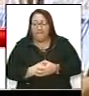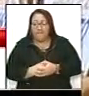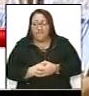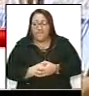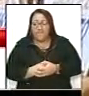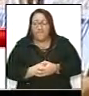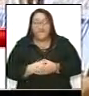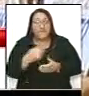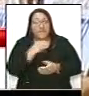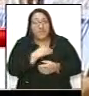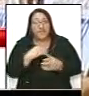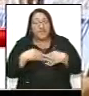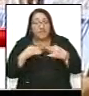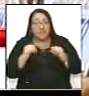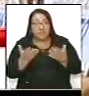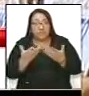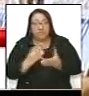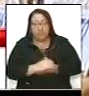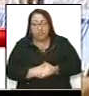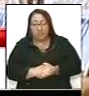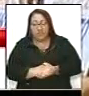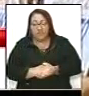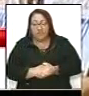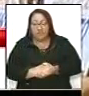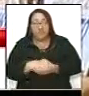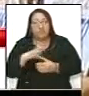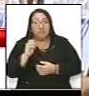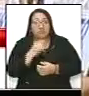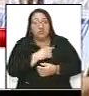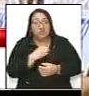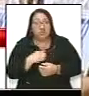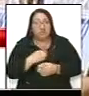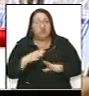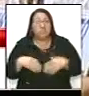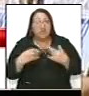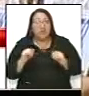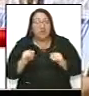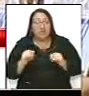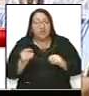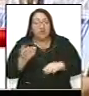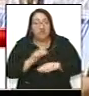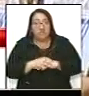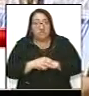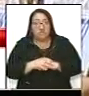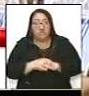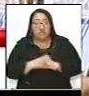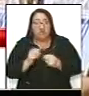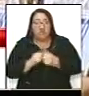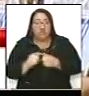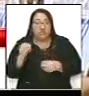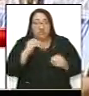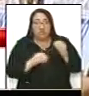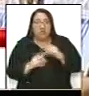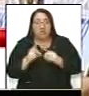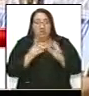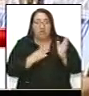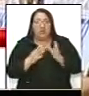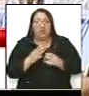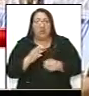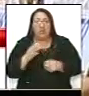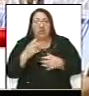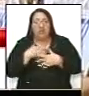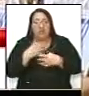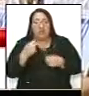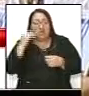la ministra nos pueda informar o el ministerio nos pueda informar sobre la implementación del plan de